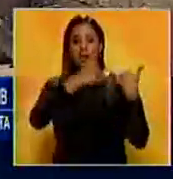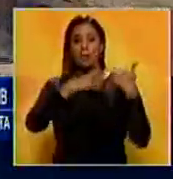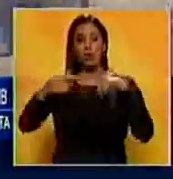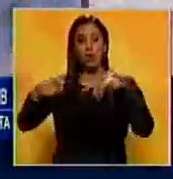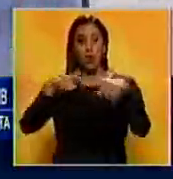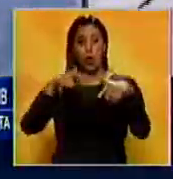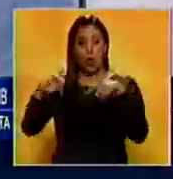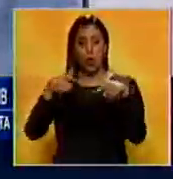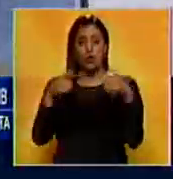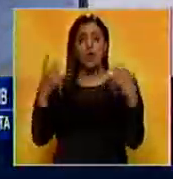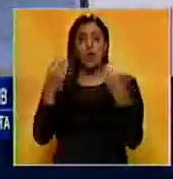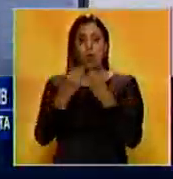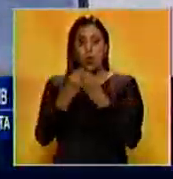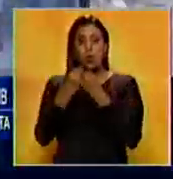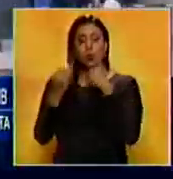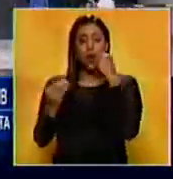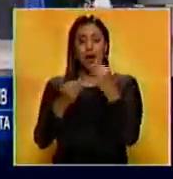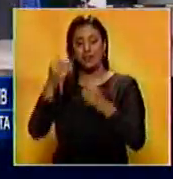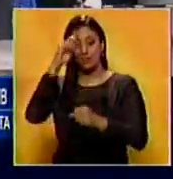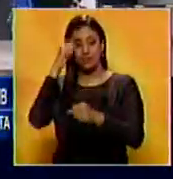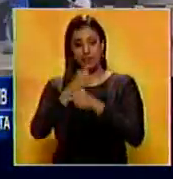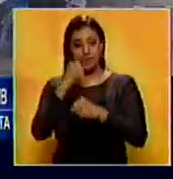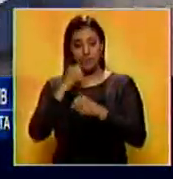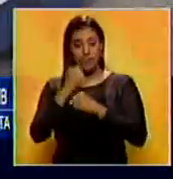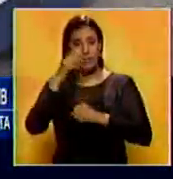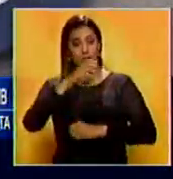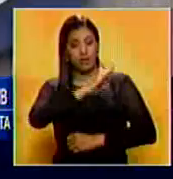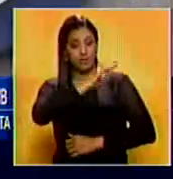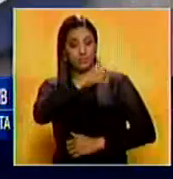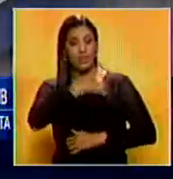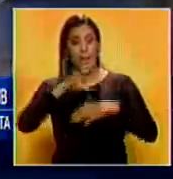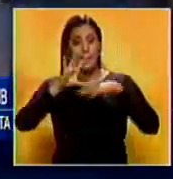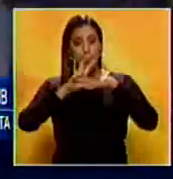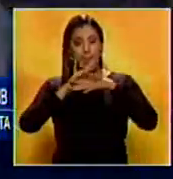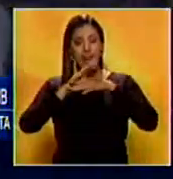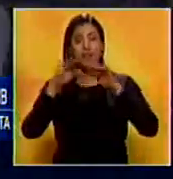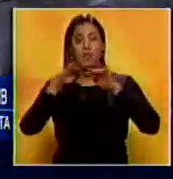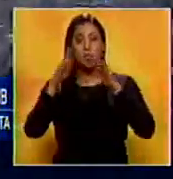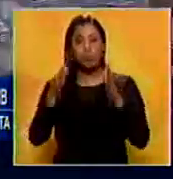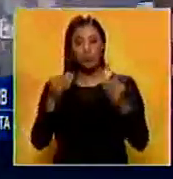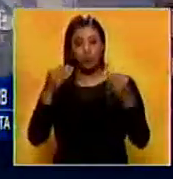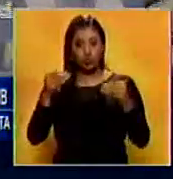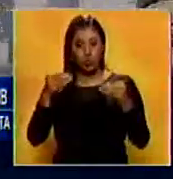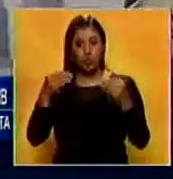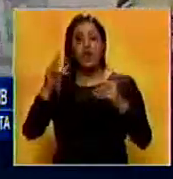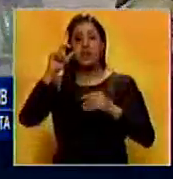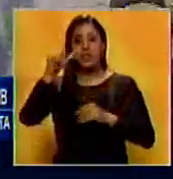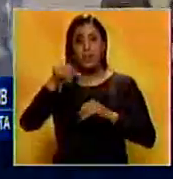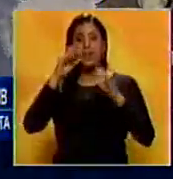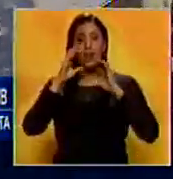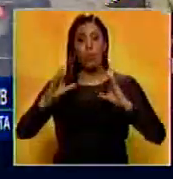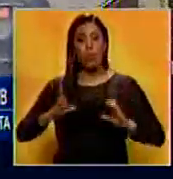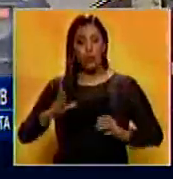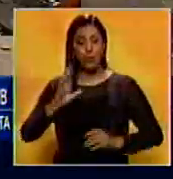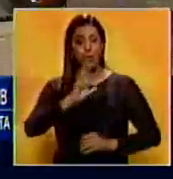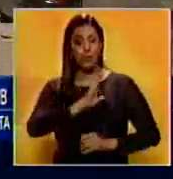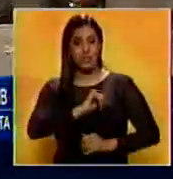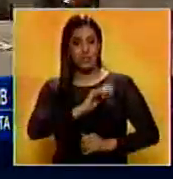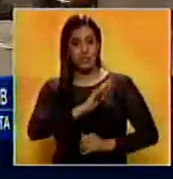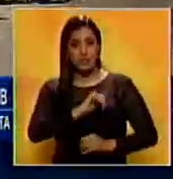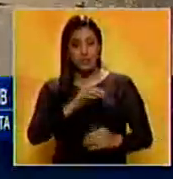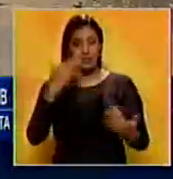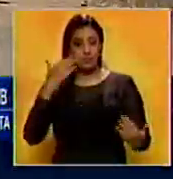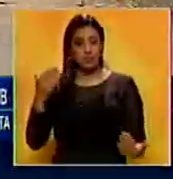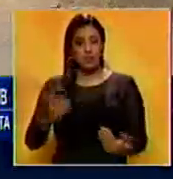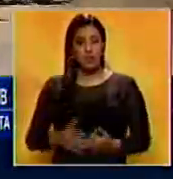coordine las actuaciones que realizarán los funcionarios de la división médico forense del Ministerio Público y del cuerpo de investigaciones científicas